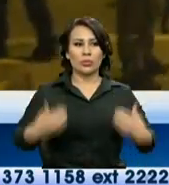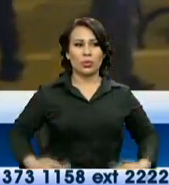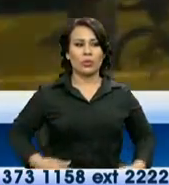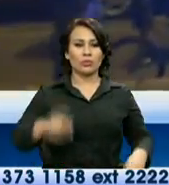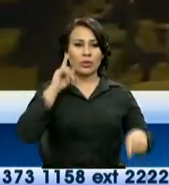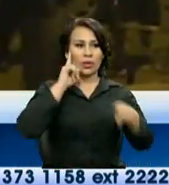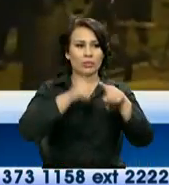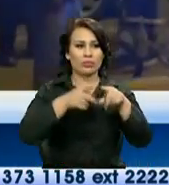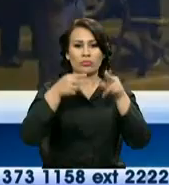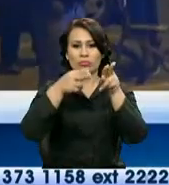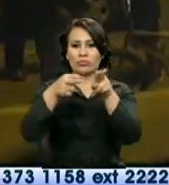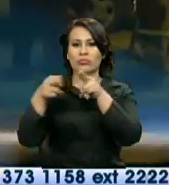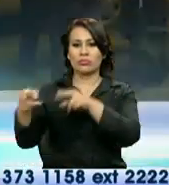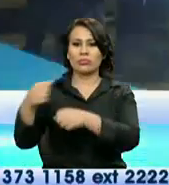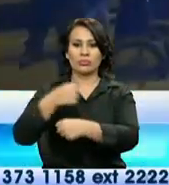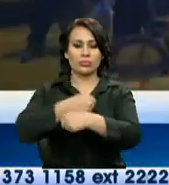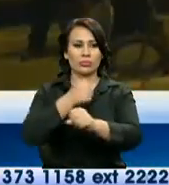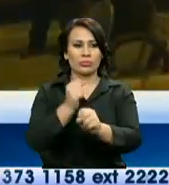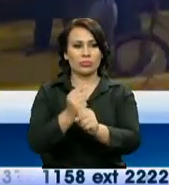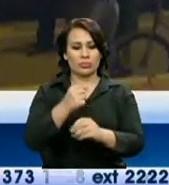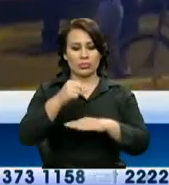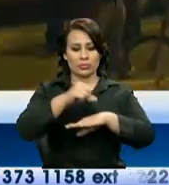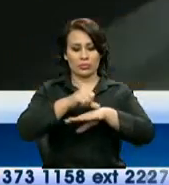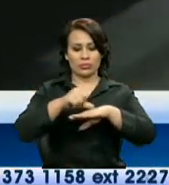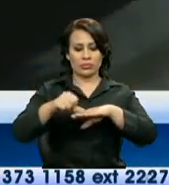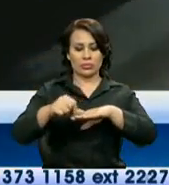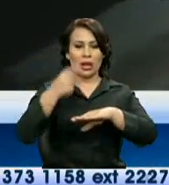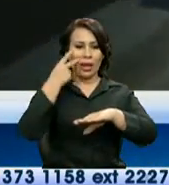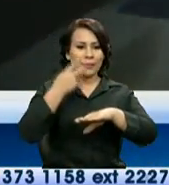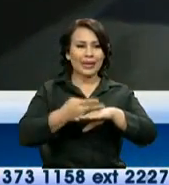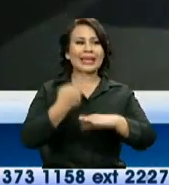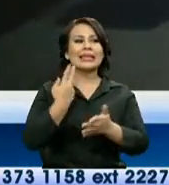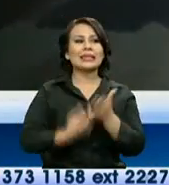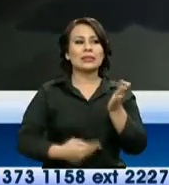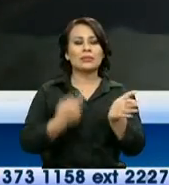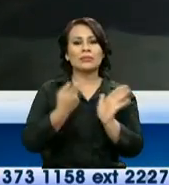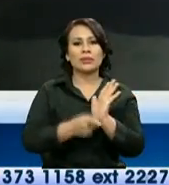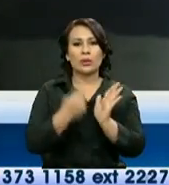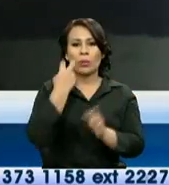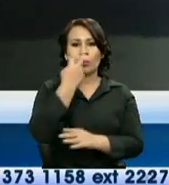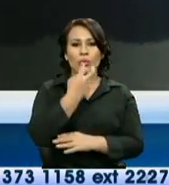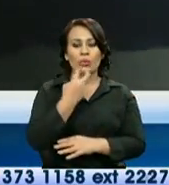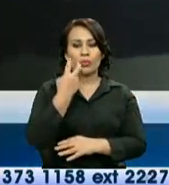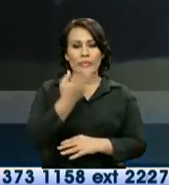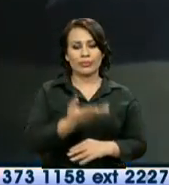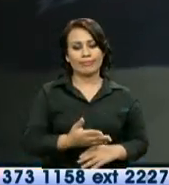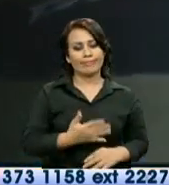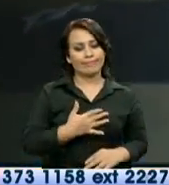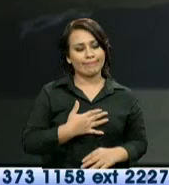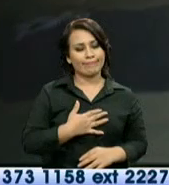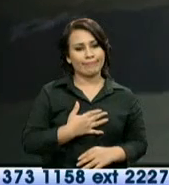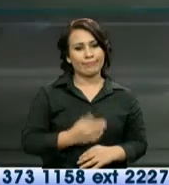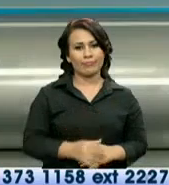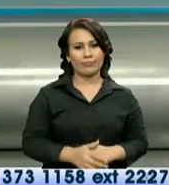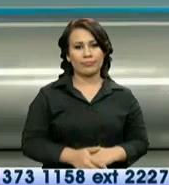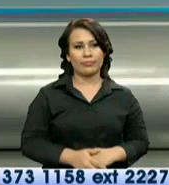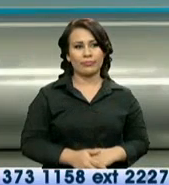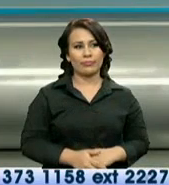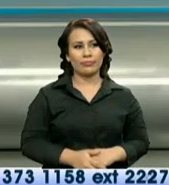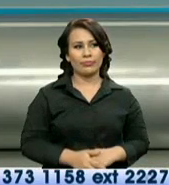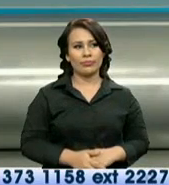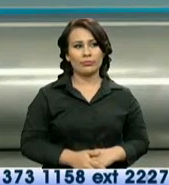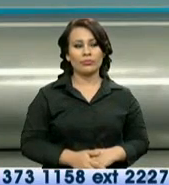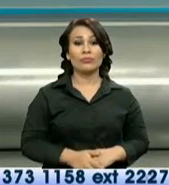morgue para que le realicen la necropsia de ley. Desde la provincia de Santa Elena, informó Darwin Villao.